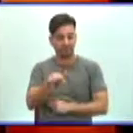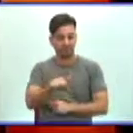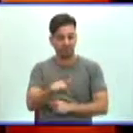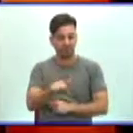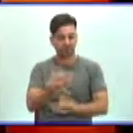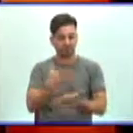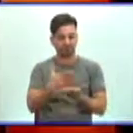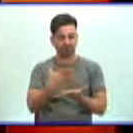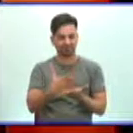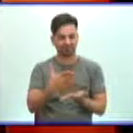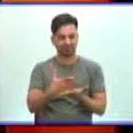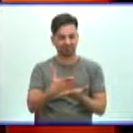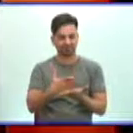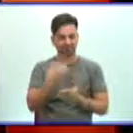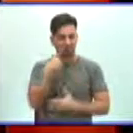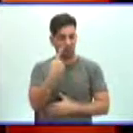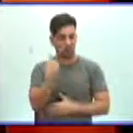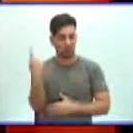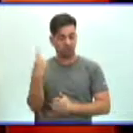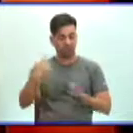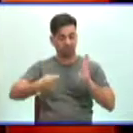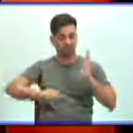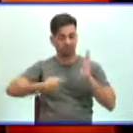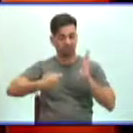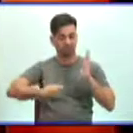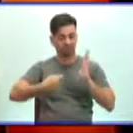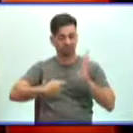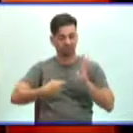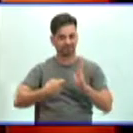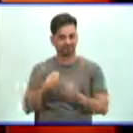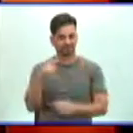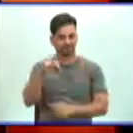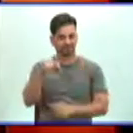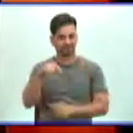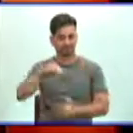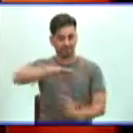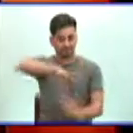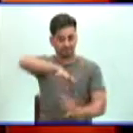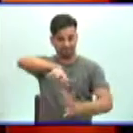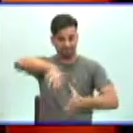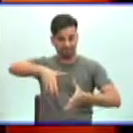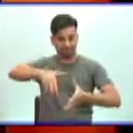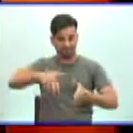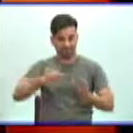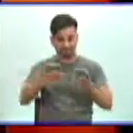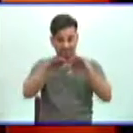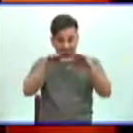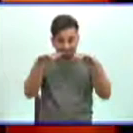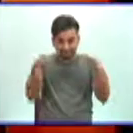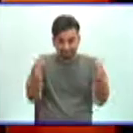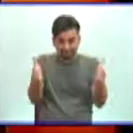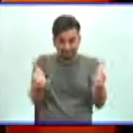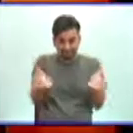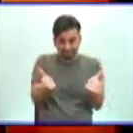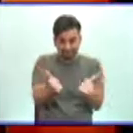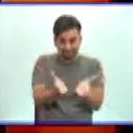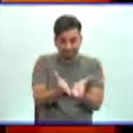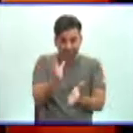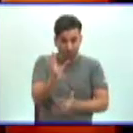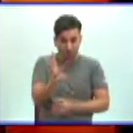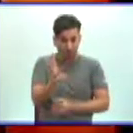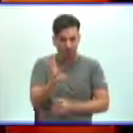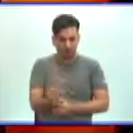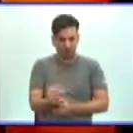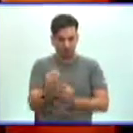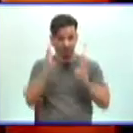hoy con un video que nos muestra las capas que podemos encontrar en la atmósfera y sobre todas las cosas vamos a prestar especial